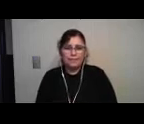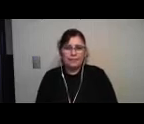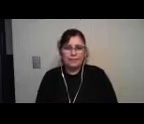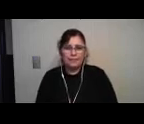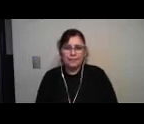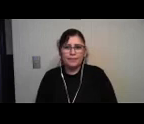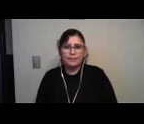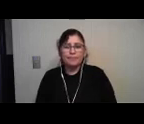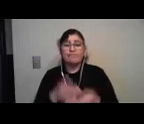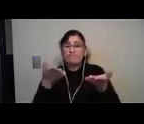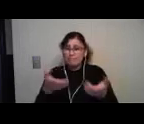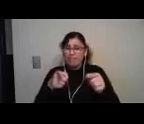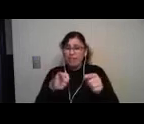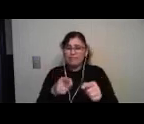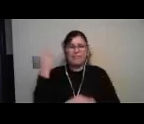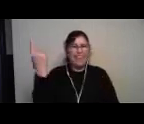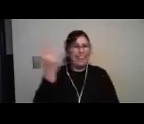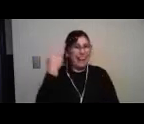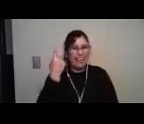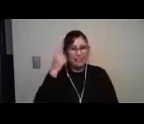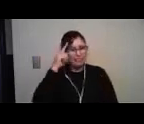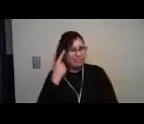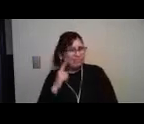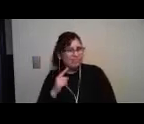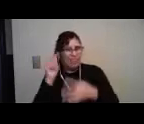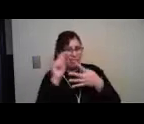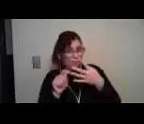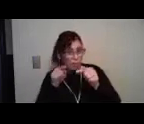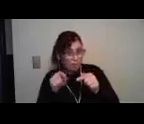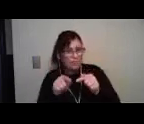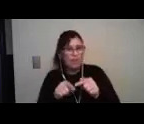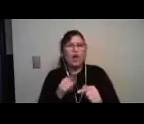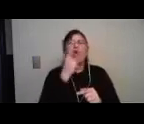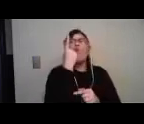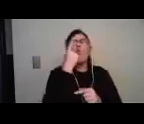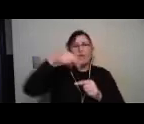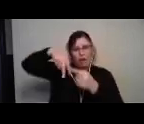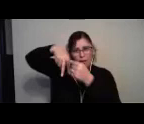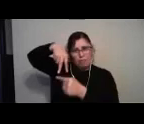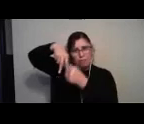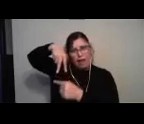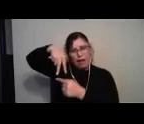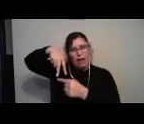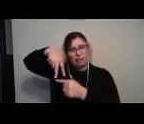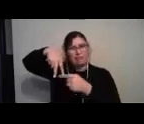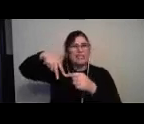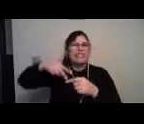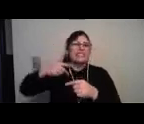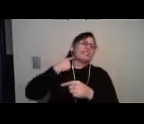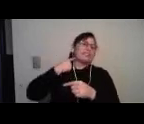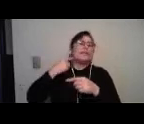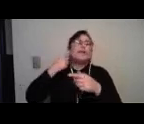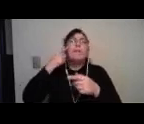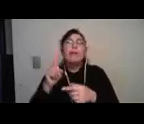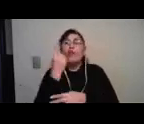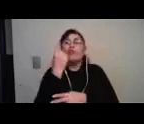y que en general este tipo de lesión unilateral afecta a una extremidad, ya el reposo es importante, y que básicamente